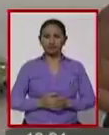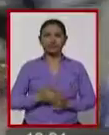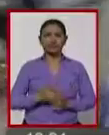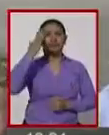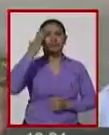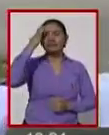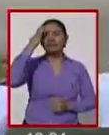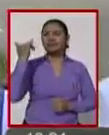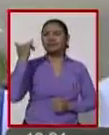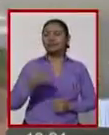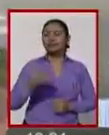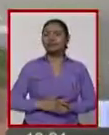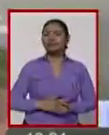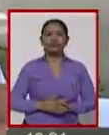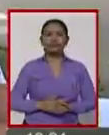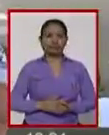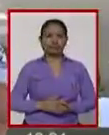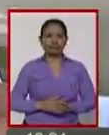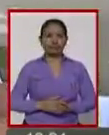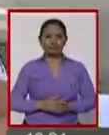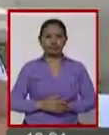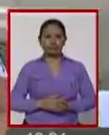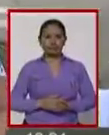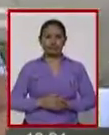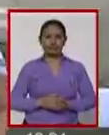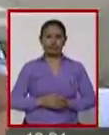qué? Yo creo que